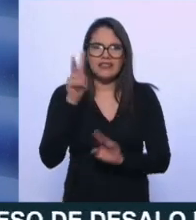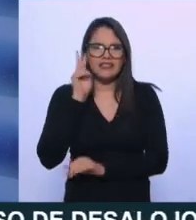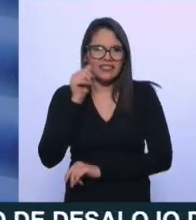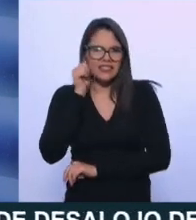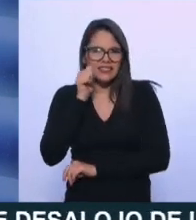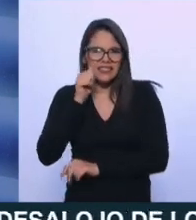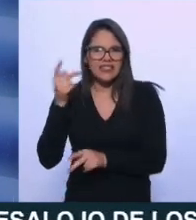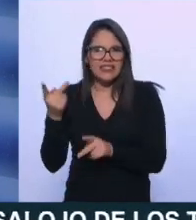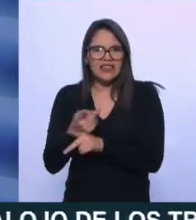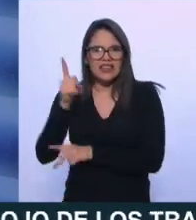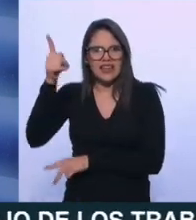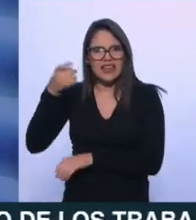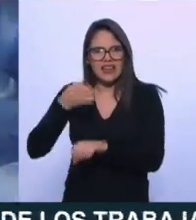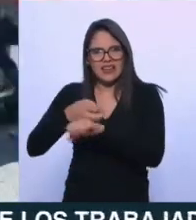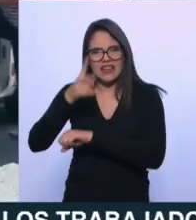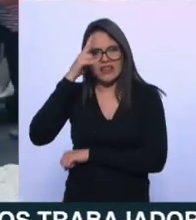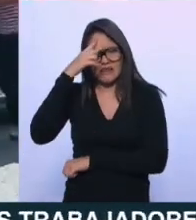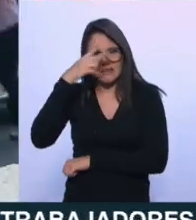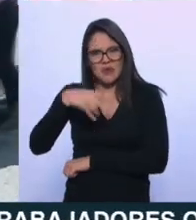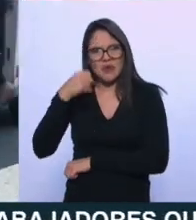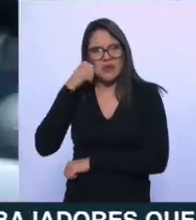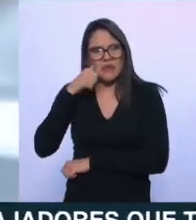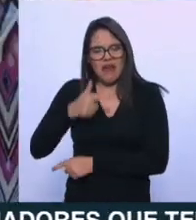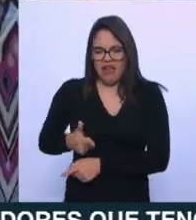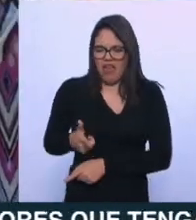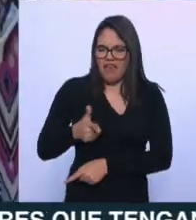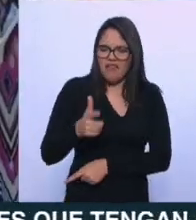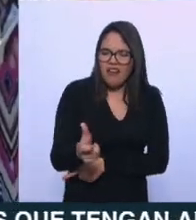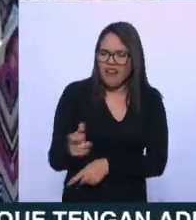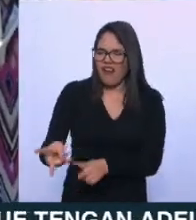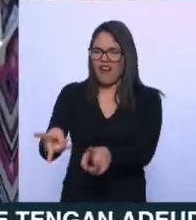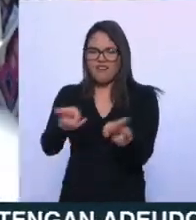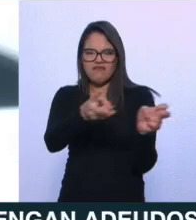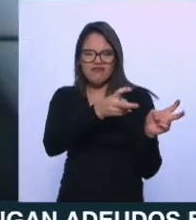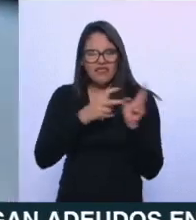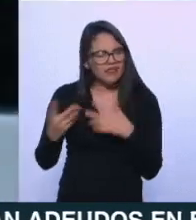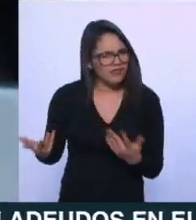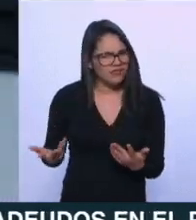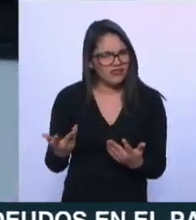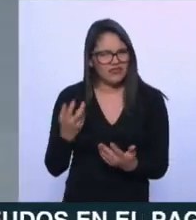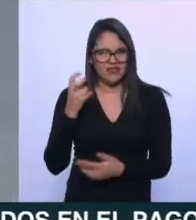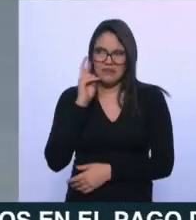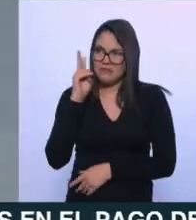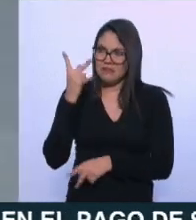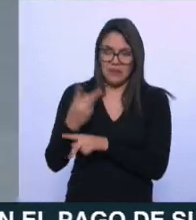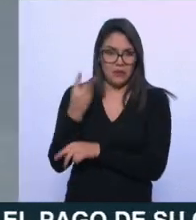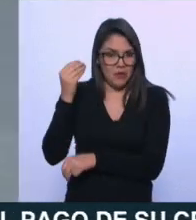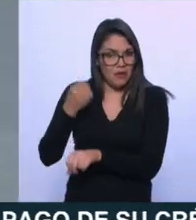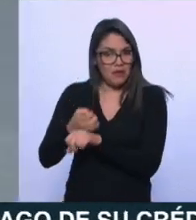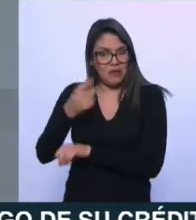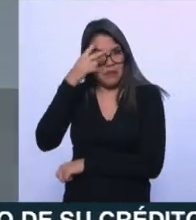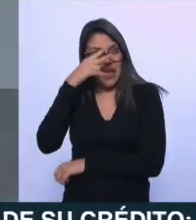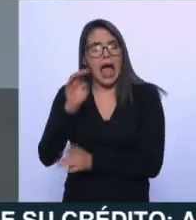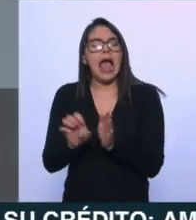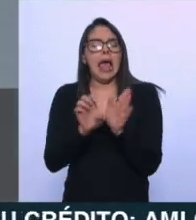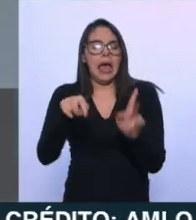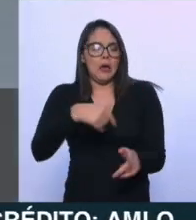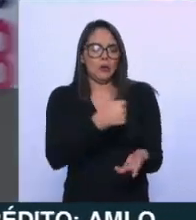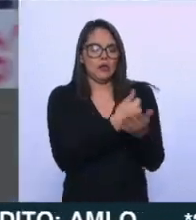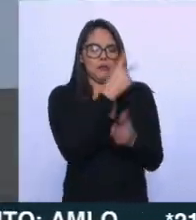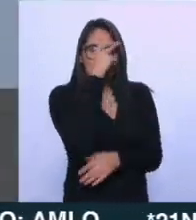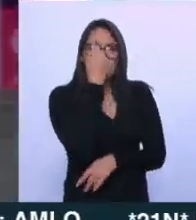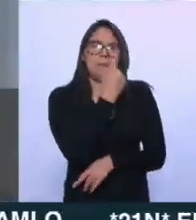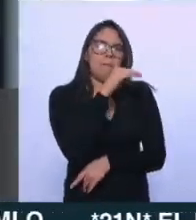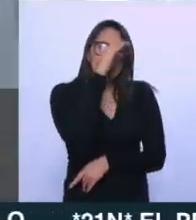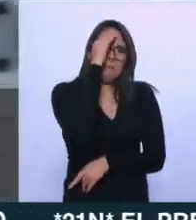Estado de México las combis, Sí, con caray. mucha violencia. Sí. ¿Cuáles son los cambios que podríamos hacer aquí en la ciudad, en el transporte, que costarían mucho pero tendrían